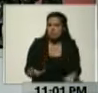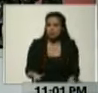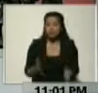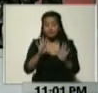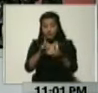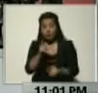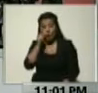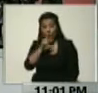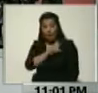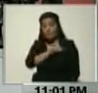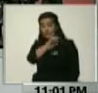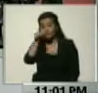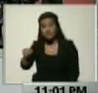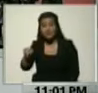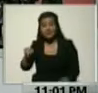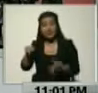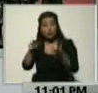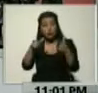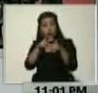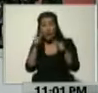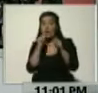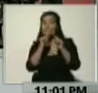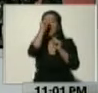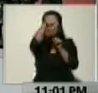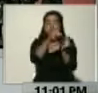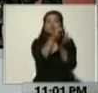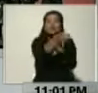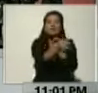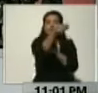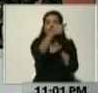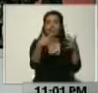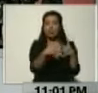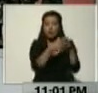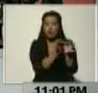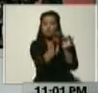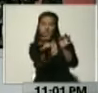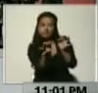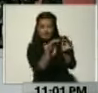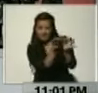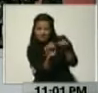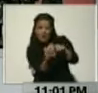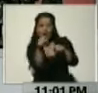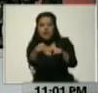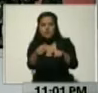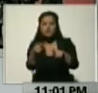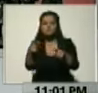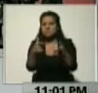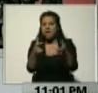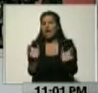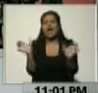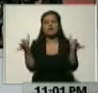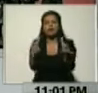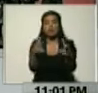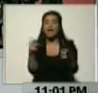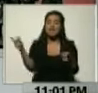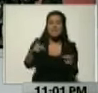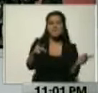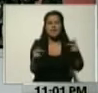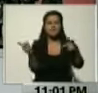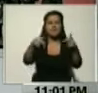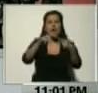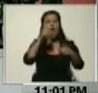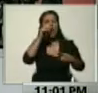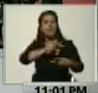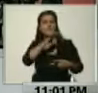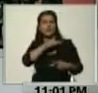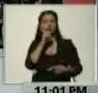de la Harvard Kennedy School de la ciudad de Cambridge, Massachusetts, Estados Unidos, donde participaron Mr. Setondi Roland